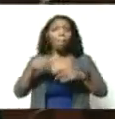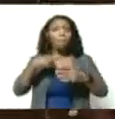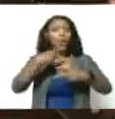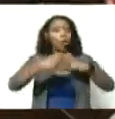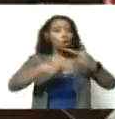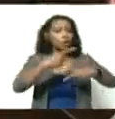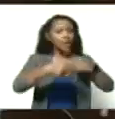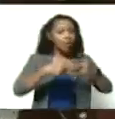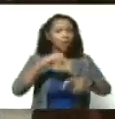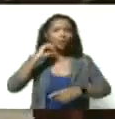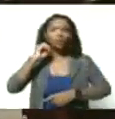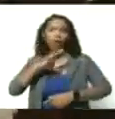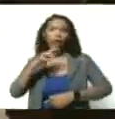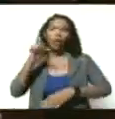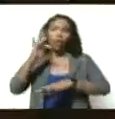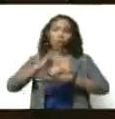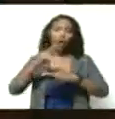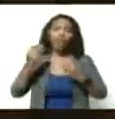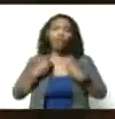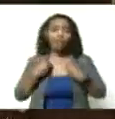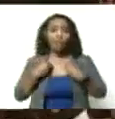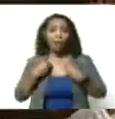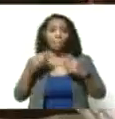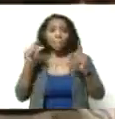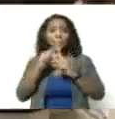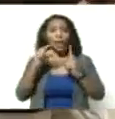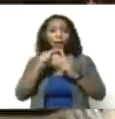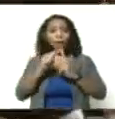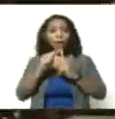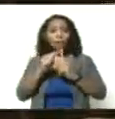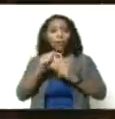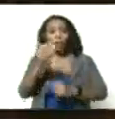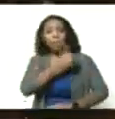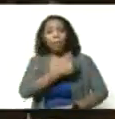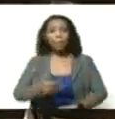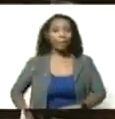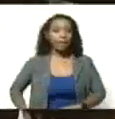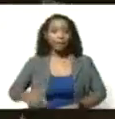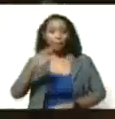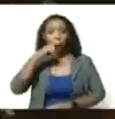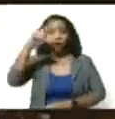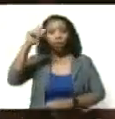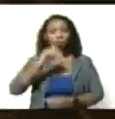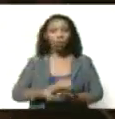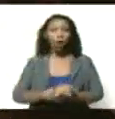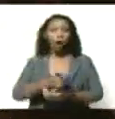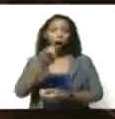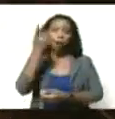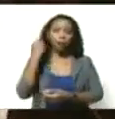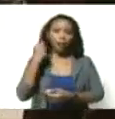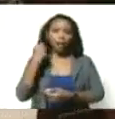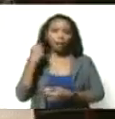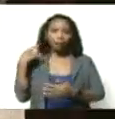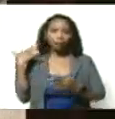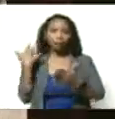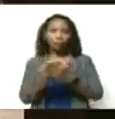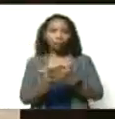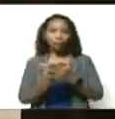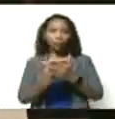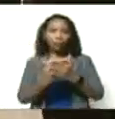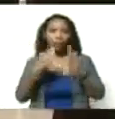histórico que nos ha tocado vivir. Palabras del presidente Nicolás Maduro ayer durante esta